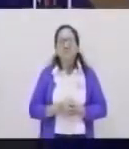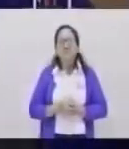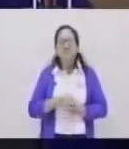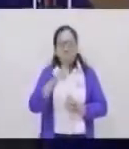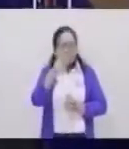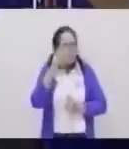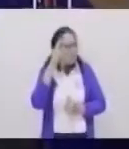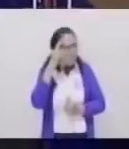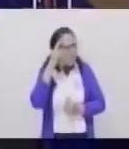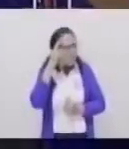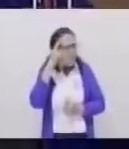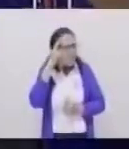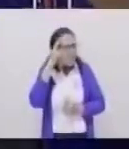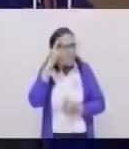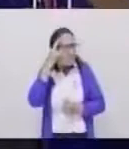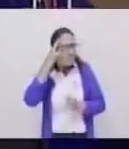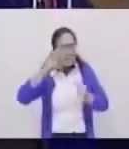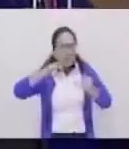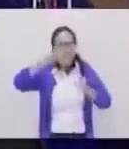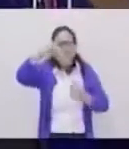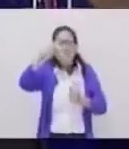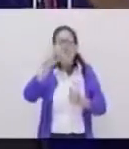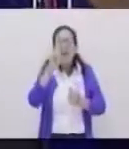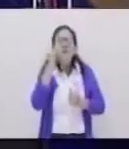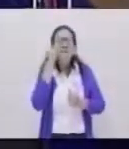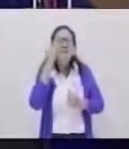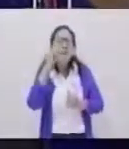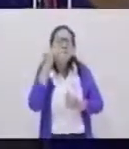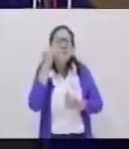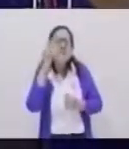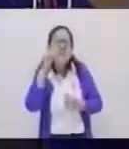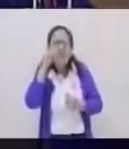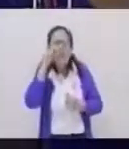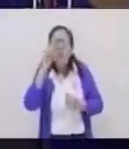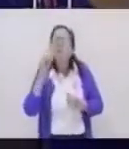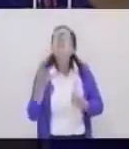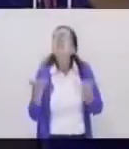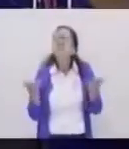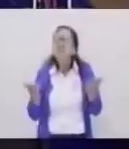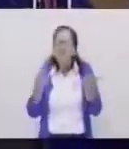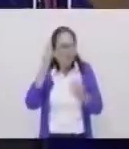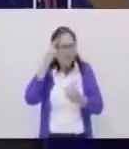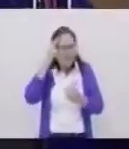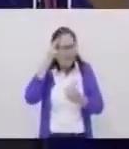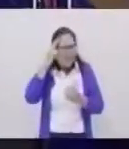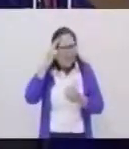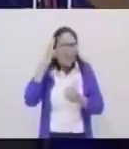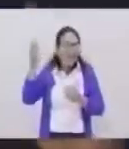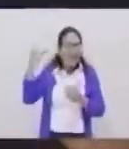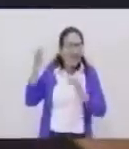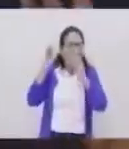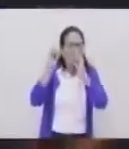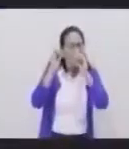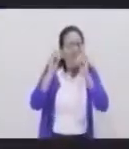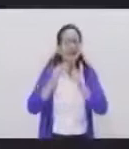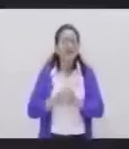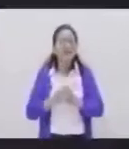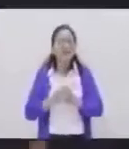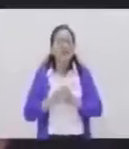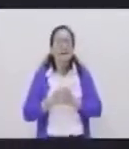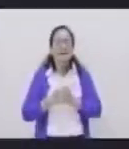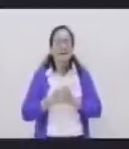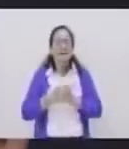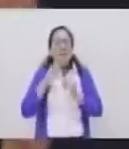A ver, si se acuerdan ustedes qué movimiento es este. A ver, recordemos, ¿qué movimiento es el que nos